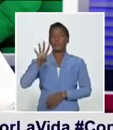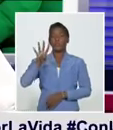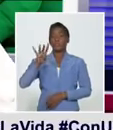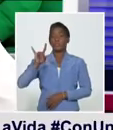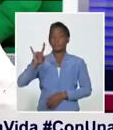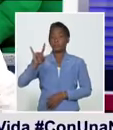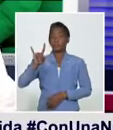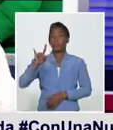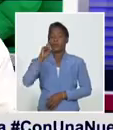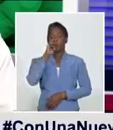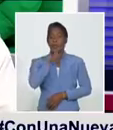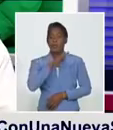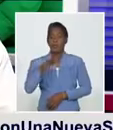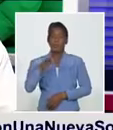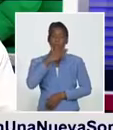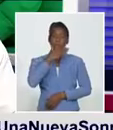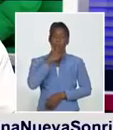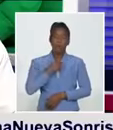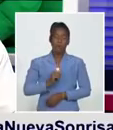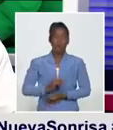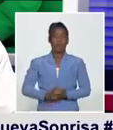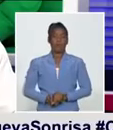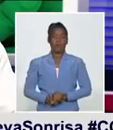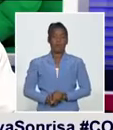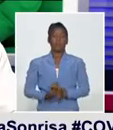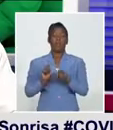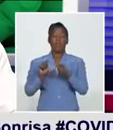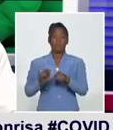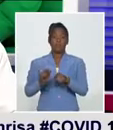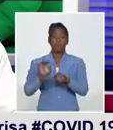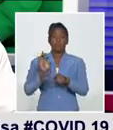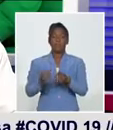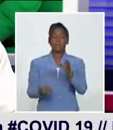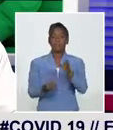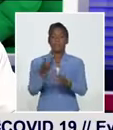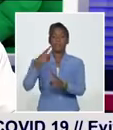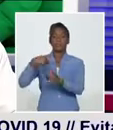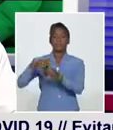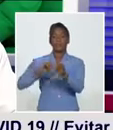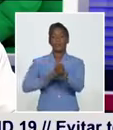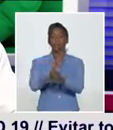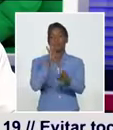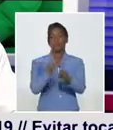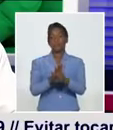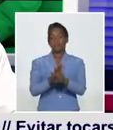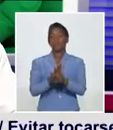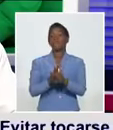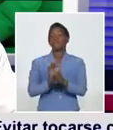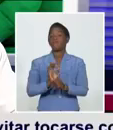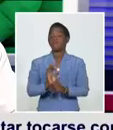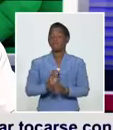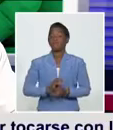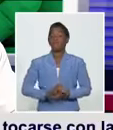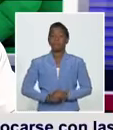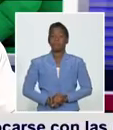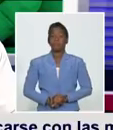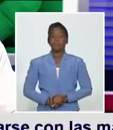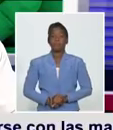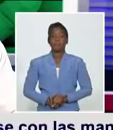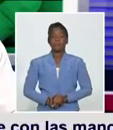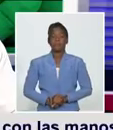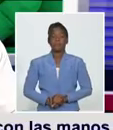niños, jóvenes, adolescentes que han sido diagnosticados en Cuba con COVID-19. Y de